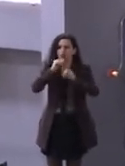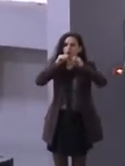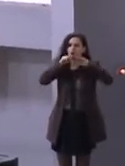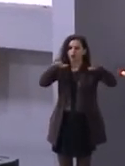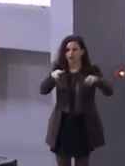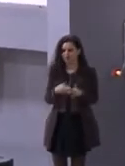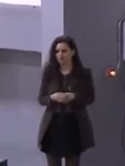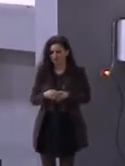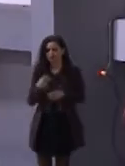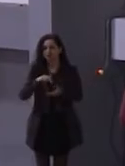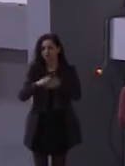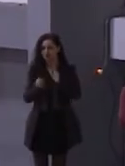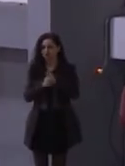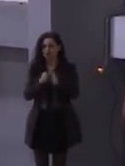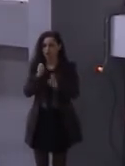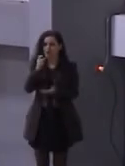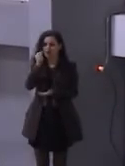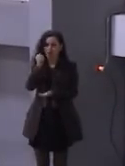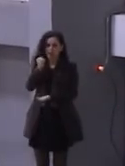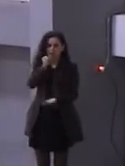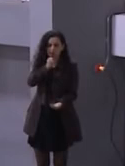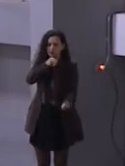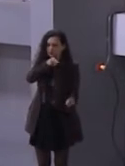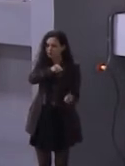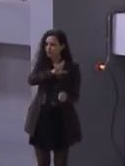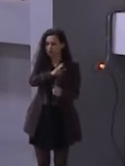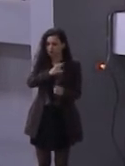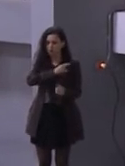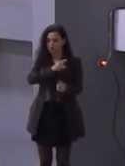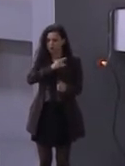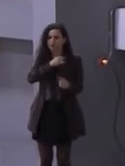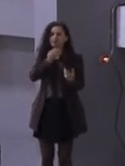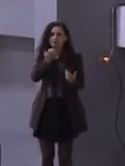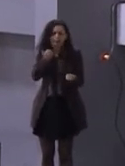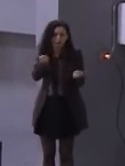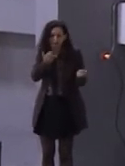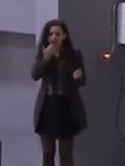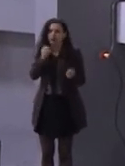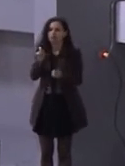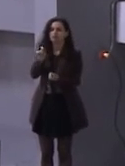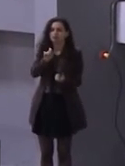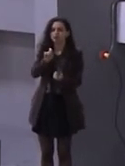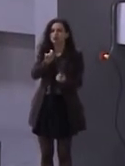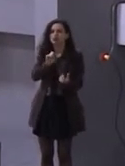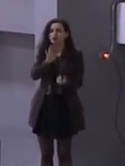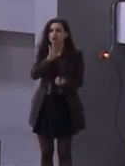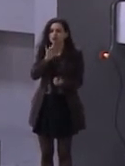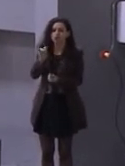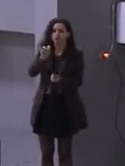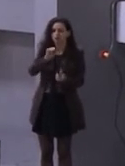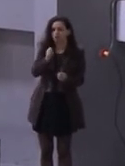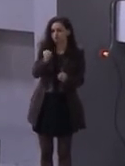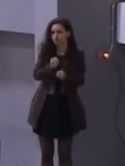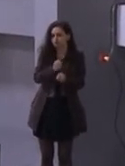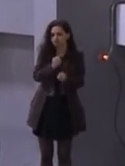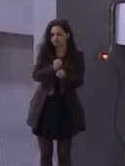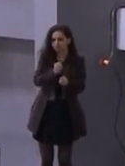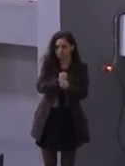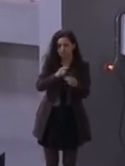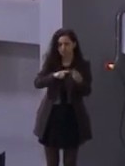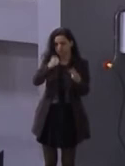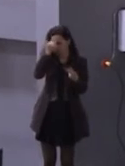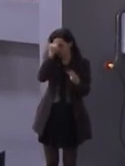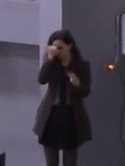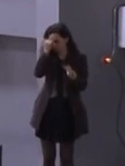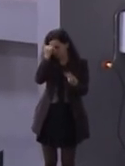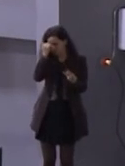hace base presupuestal, para cubrir las nóminas de todos nuestros profesores, trabajadores,